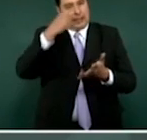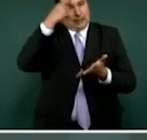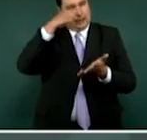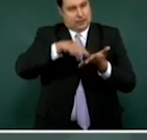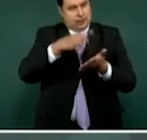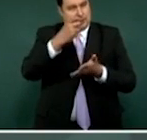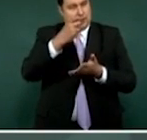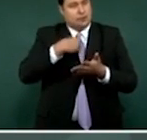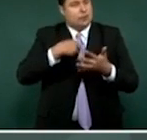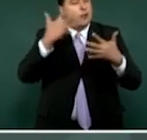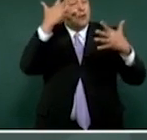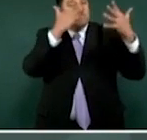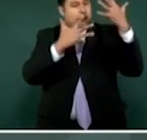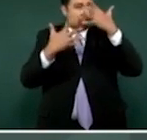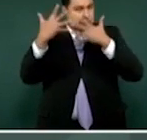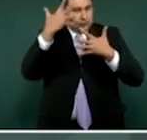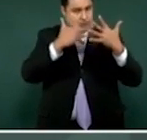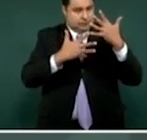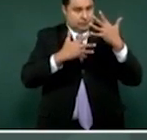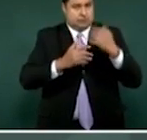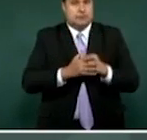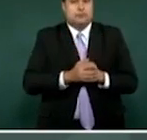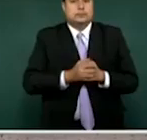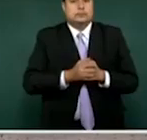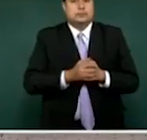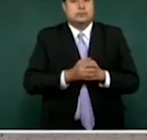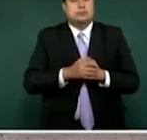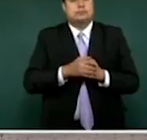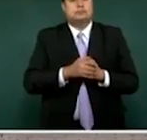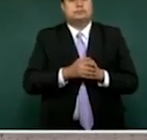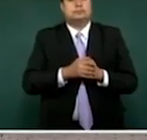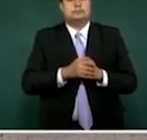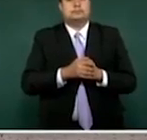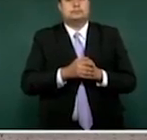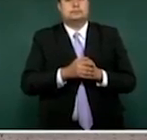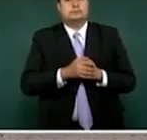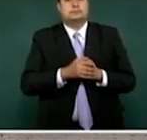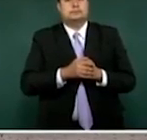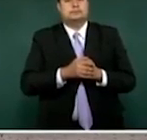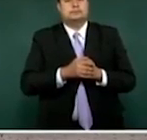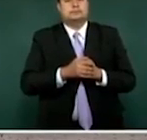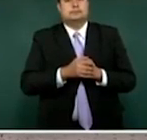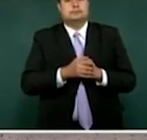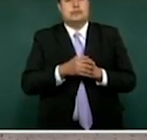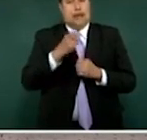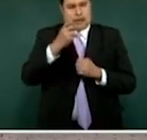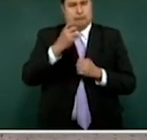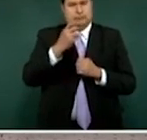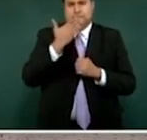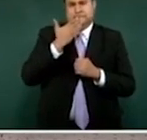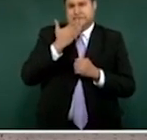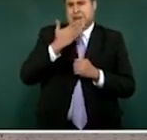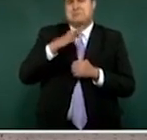confusión, que además es muy bueno porque esto permite el debate